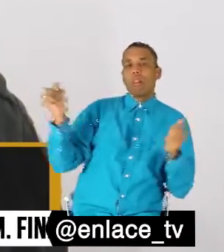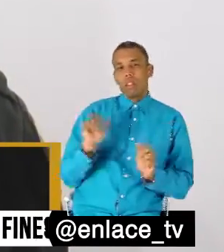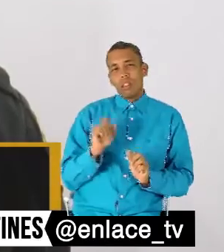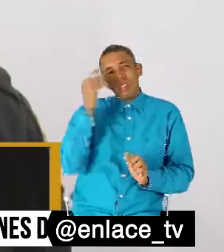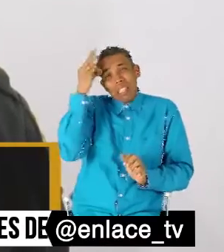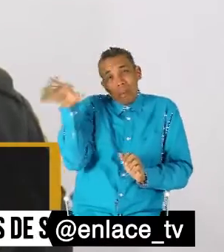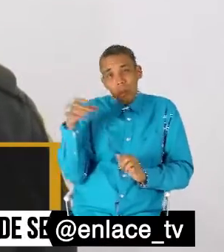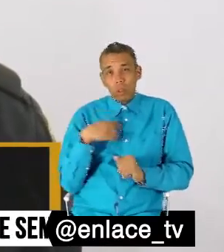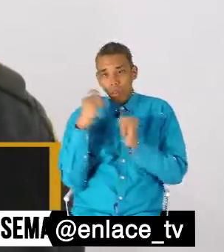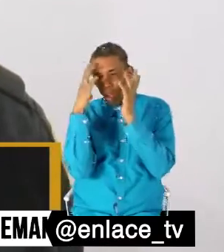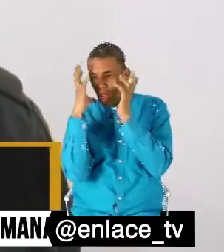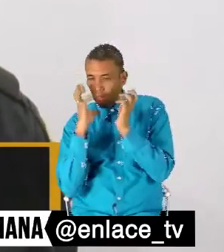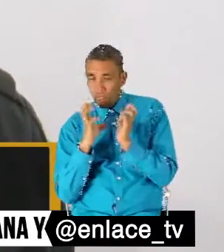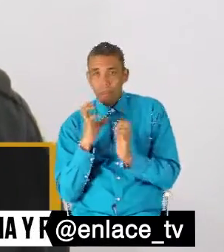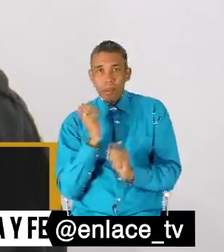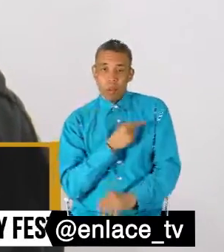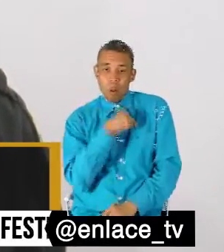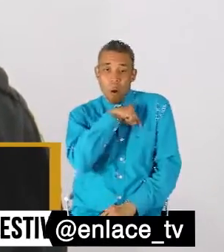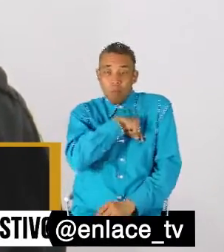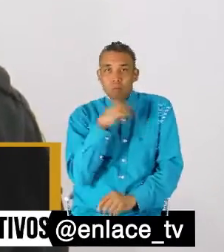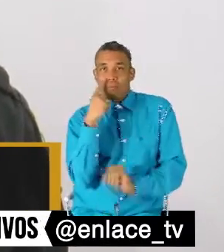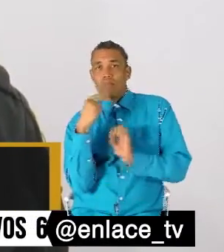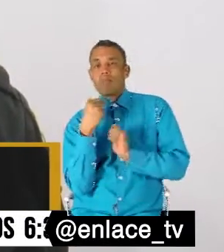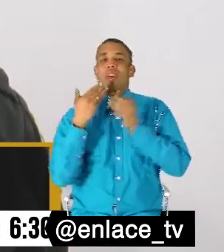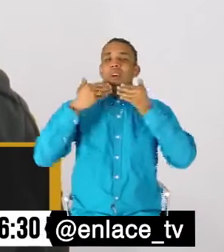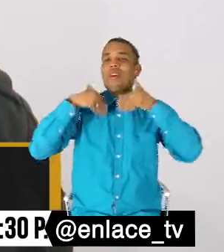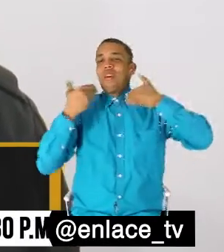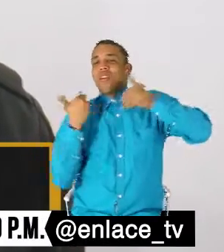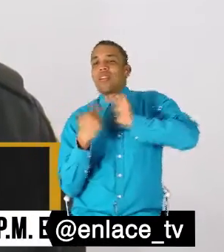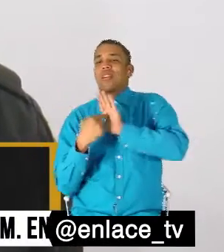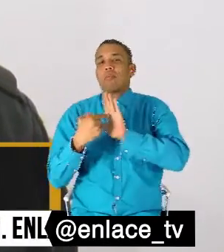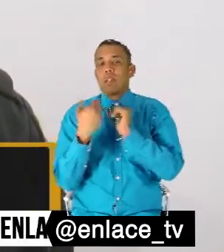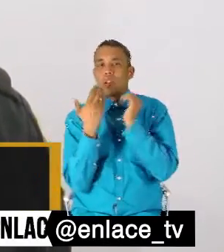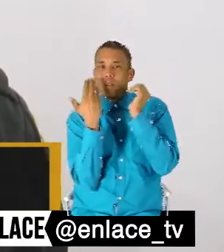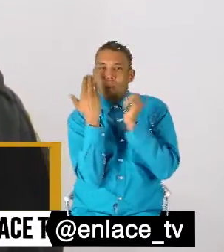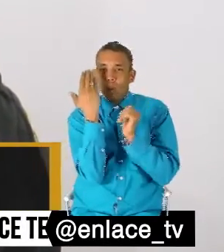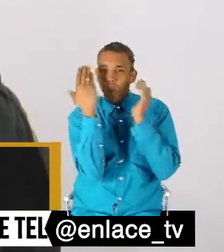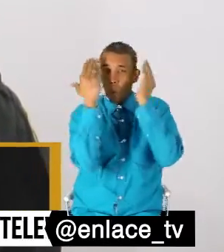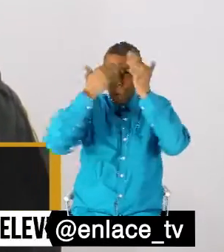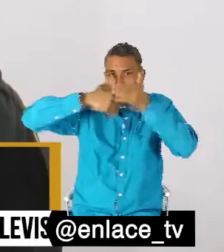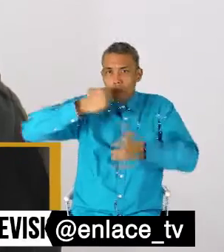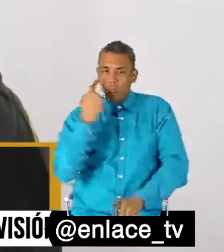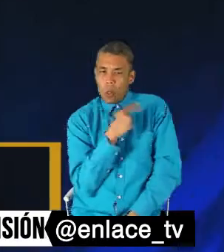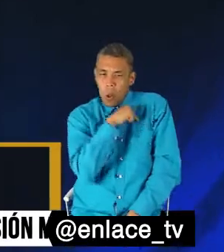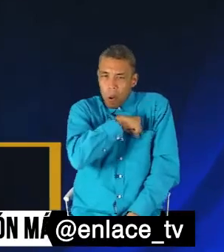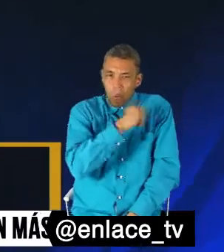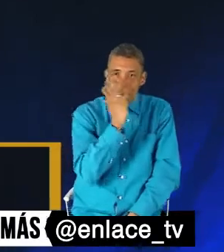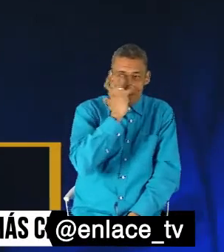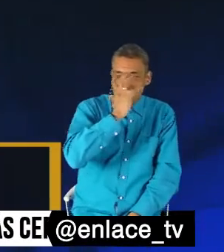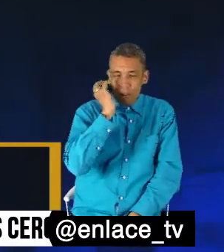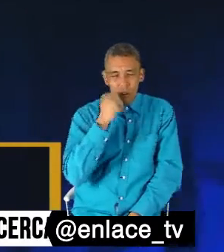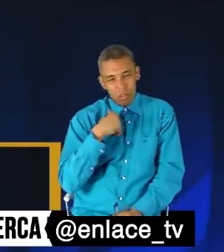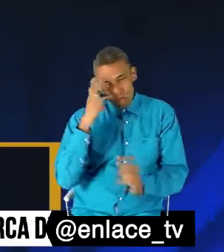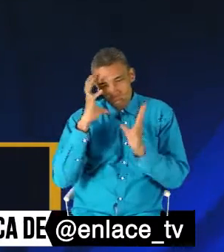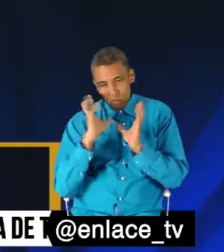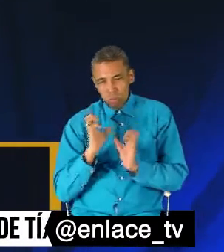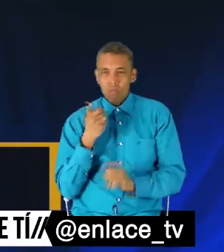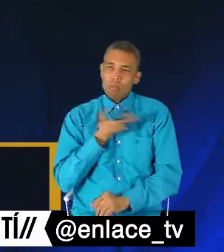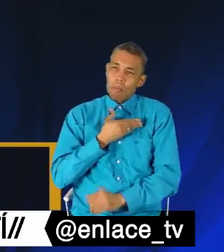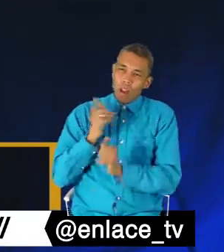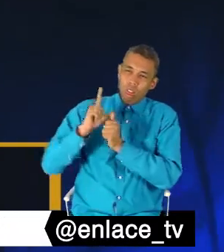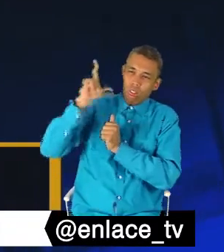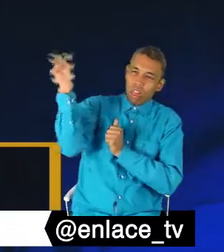municipal en una línea oportuna para evitar ese tipo de situaciones, especialmente en niños, niñas y adolescentes. Los vecinos del sector describen